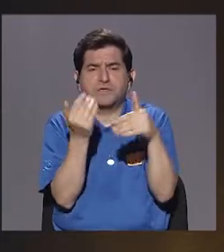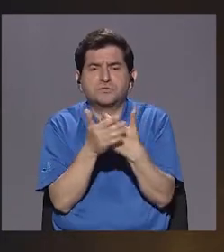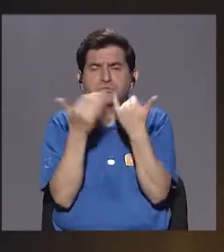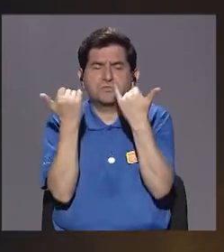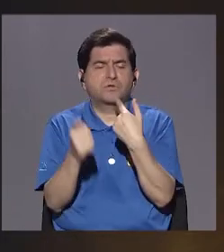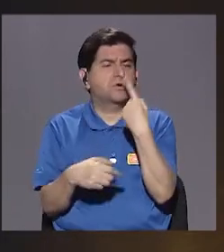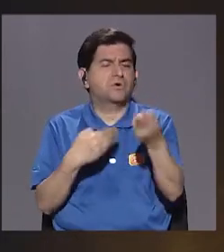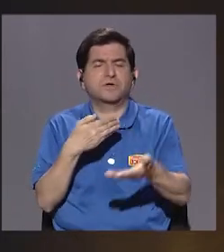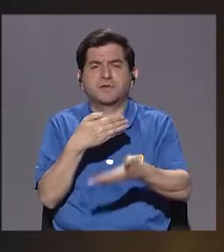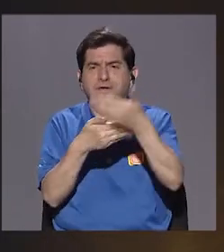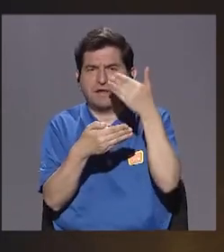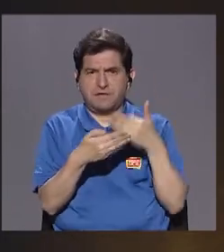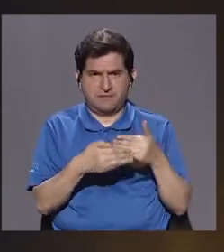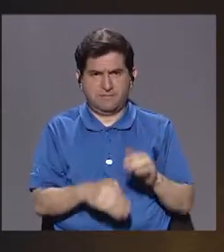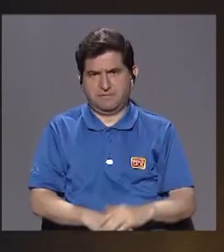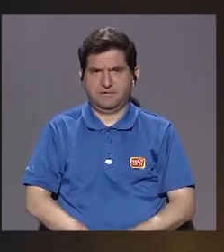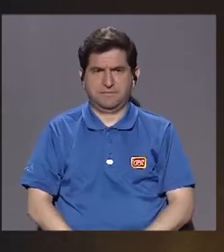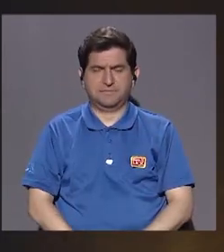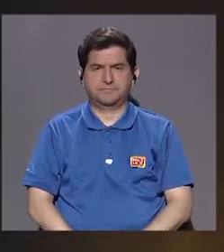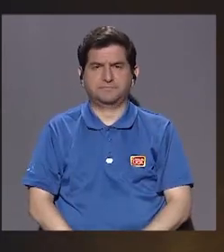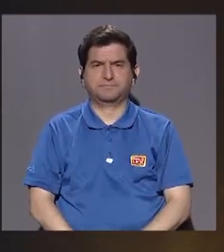señalado anteriormente